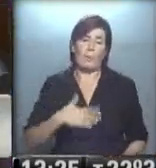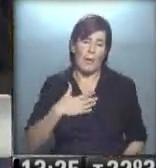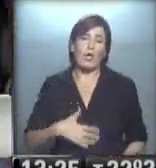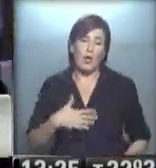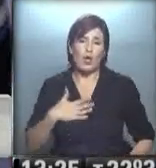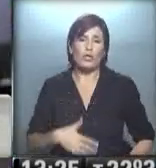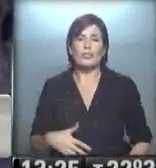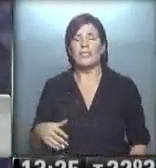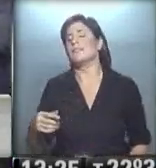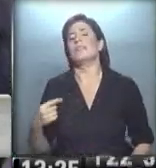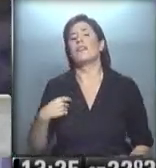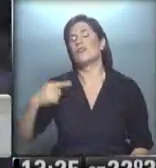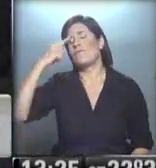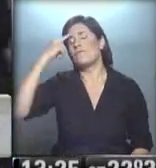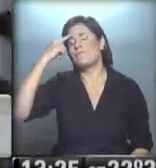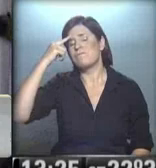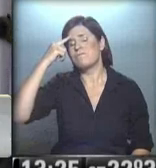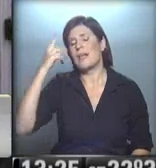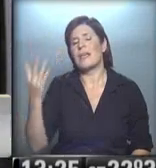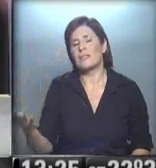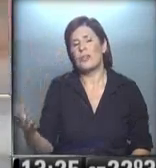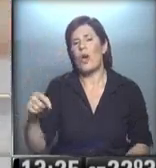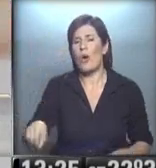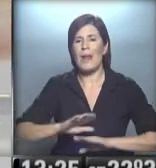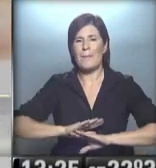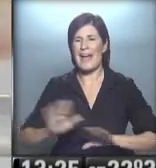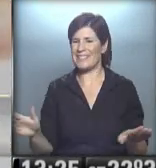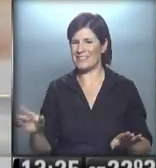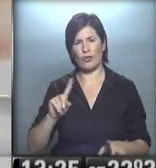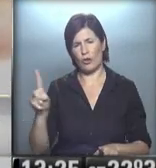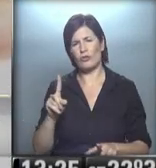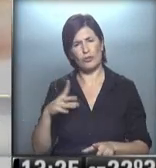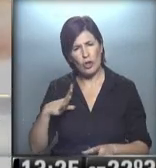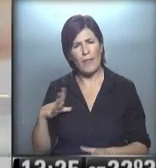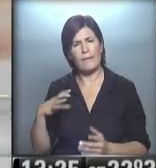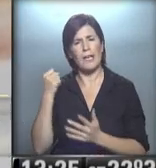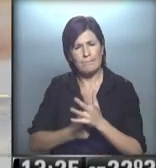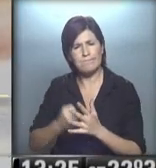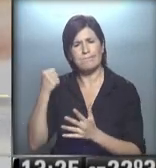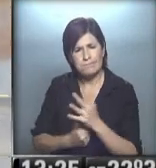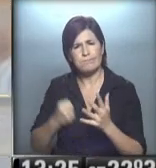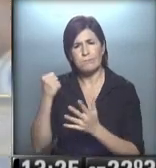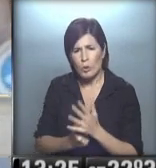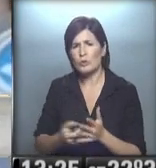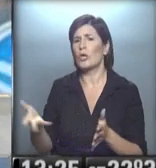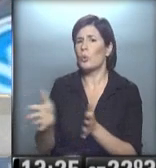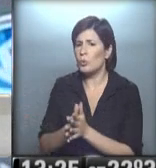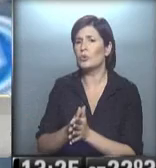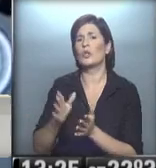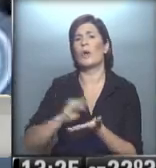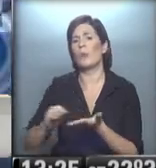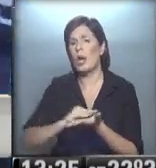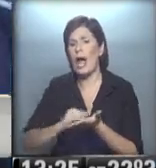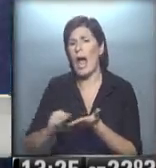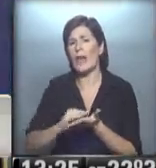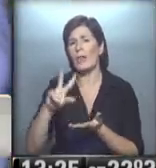conforme. Yo no quiero decir, chicos, que con esto voy a dejar de seguir luchando, conjunto con el doctor D'Antona, el doctor Varela,